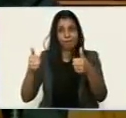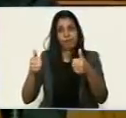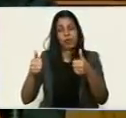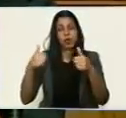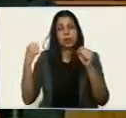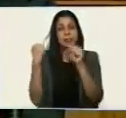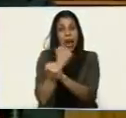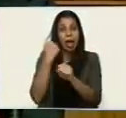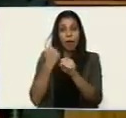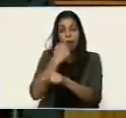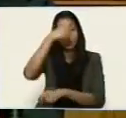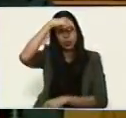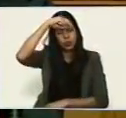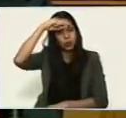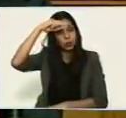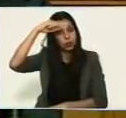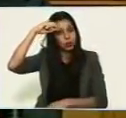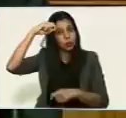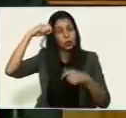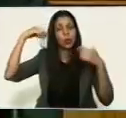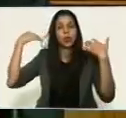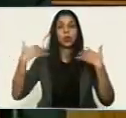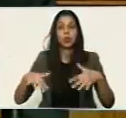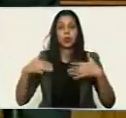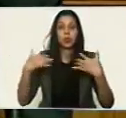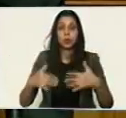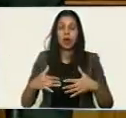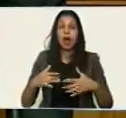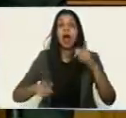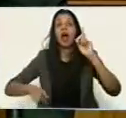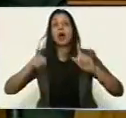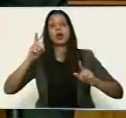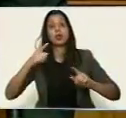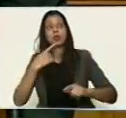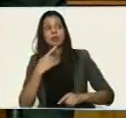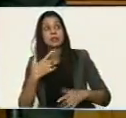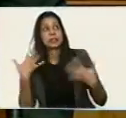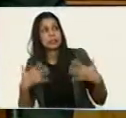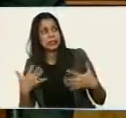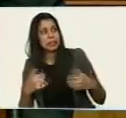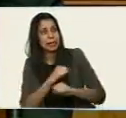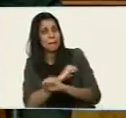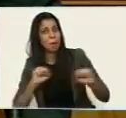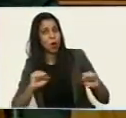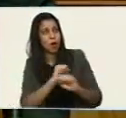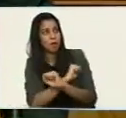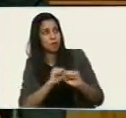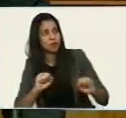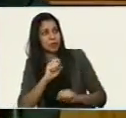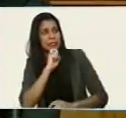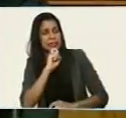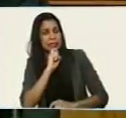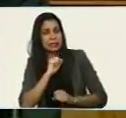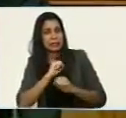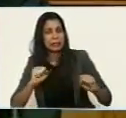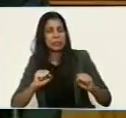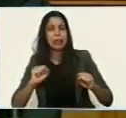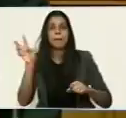tarea que para muchos lucía imposible, que era establecer las bases para la